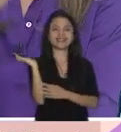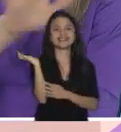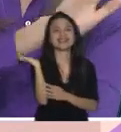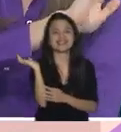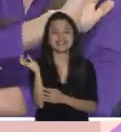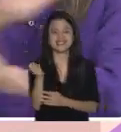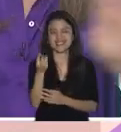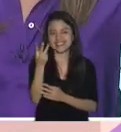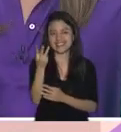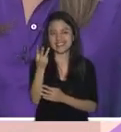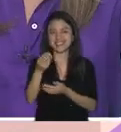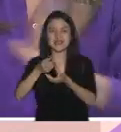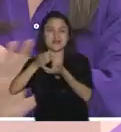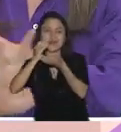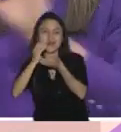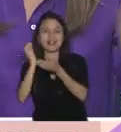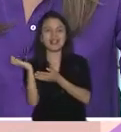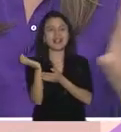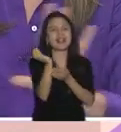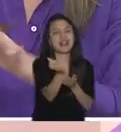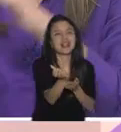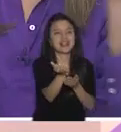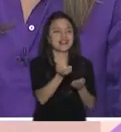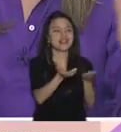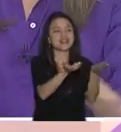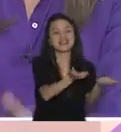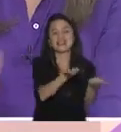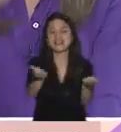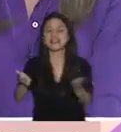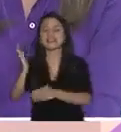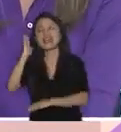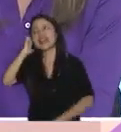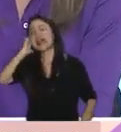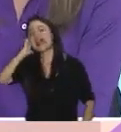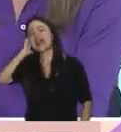Olga ya transparchada en el teléfono, 3 tazas, todo el mundo llevaba 20. Esa va de regaño.